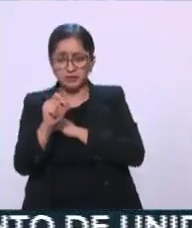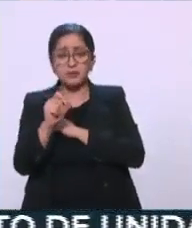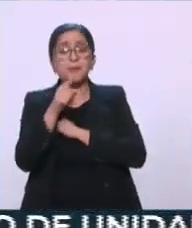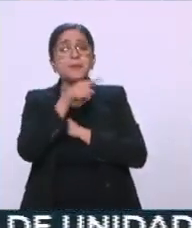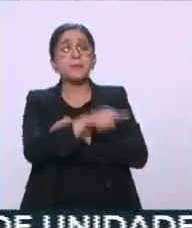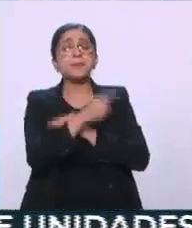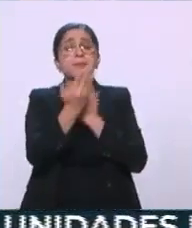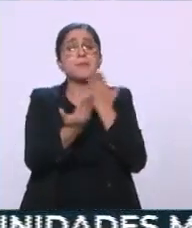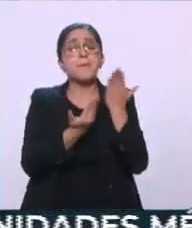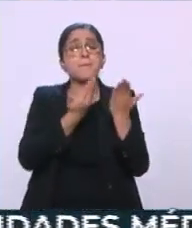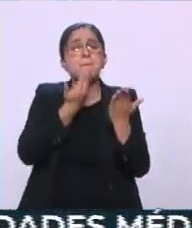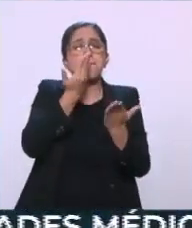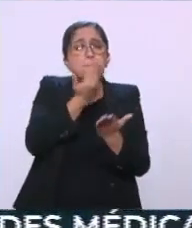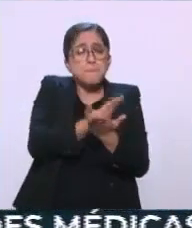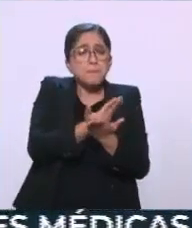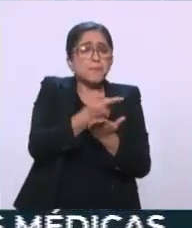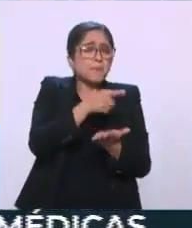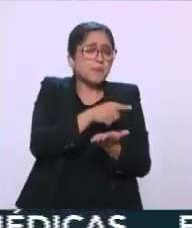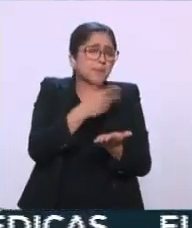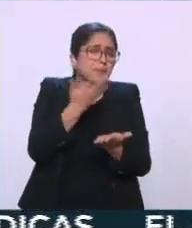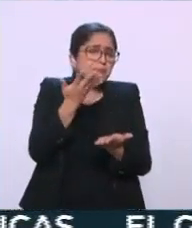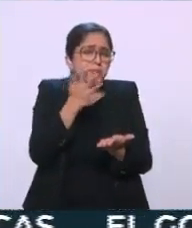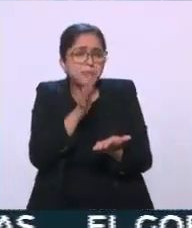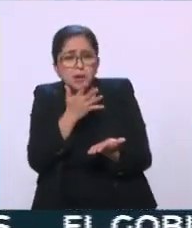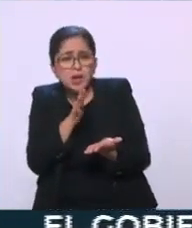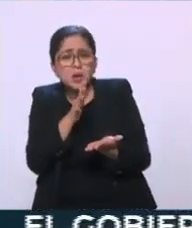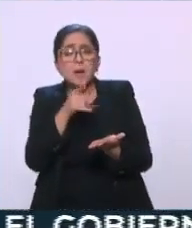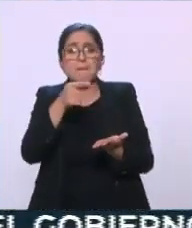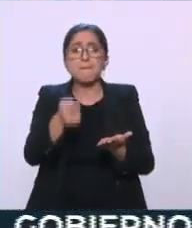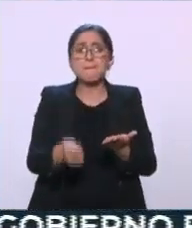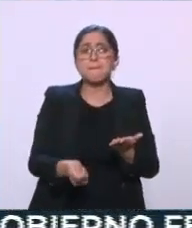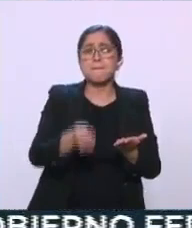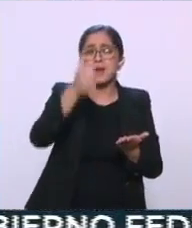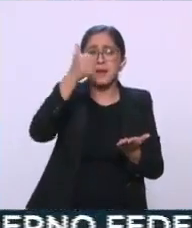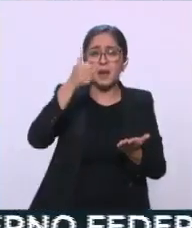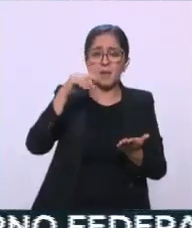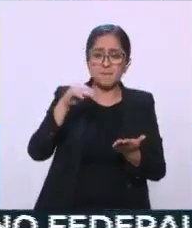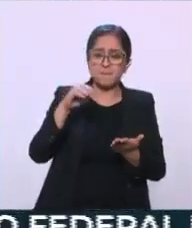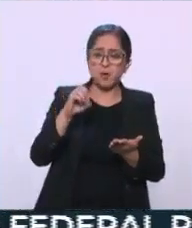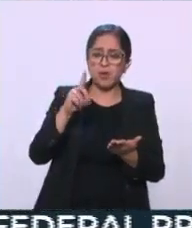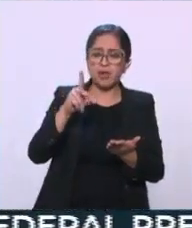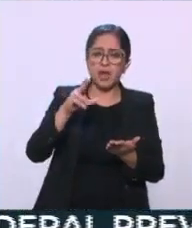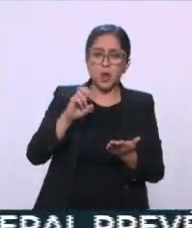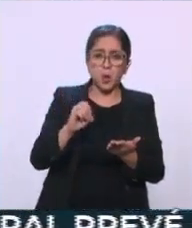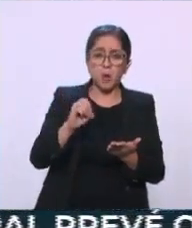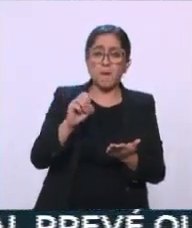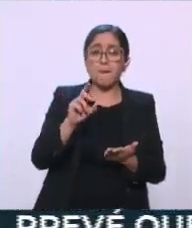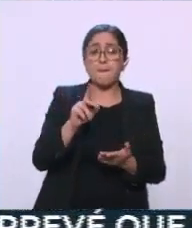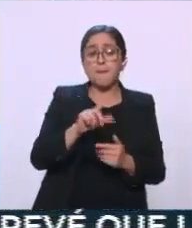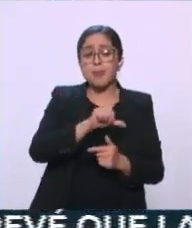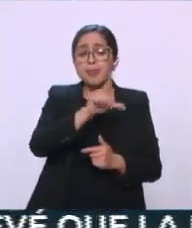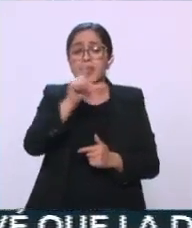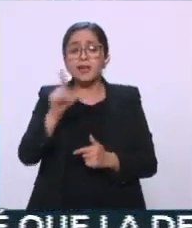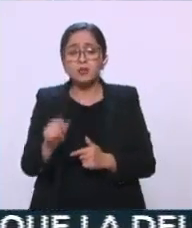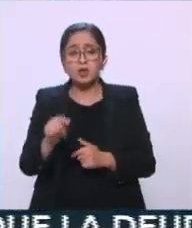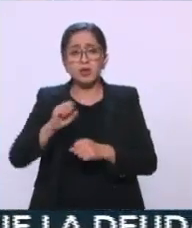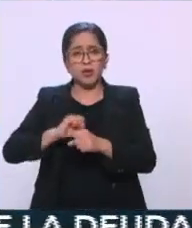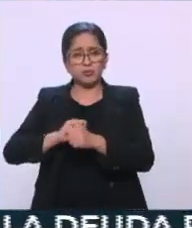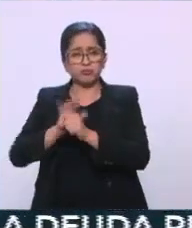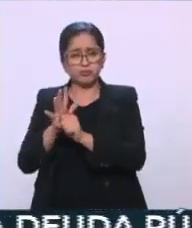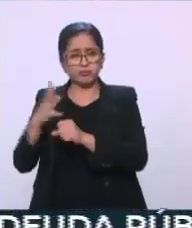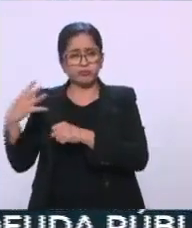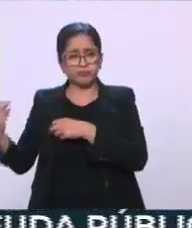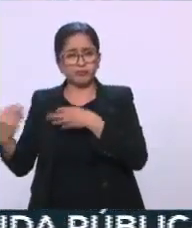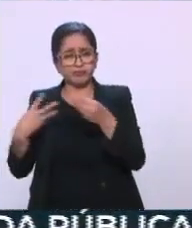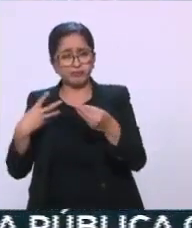vez algo que podemos denominar el primer modelo postneoliberal de una política sanitaria. En efecto,